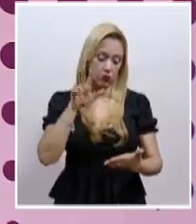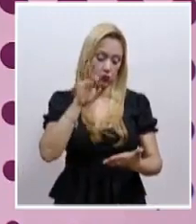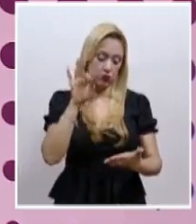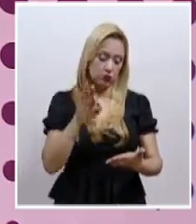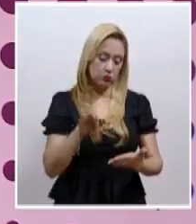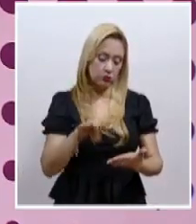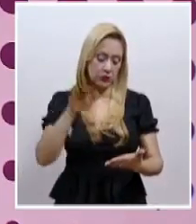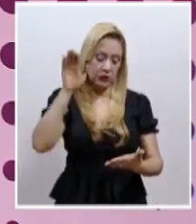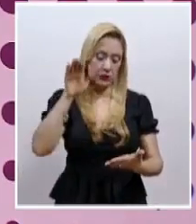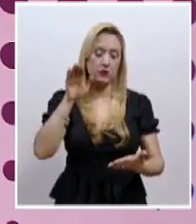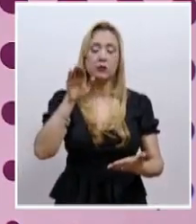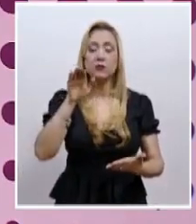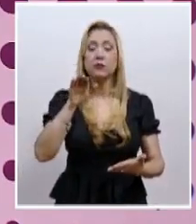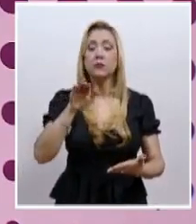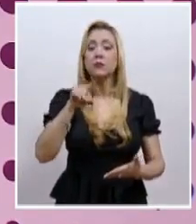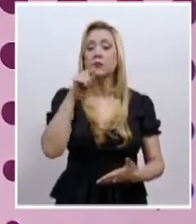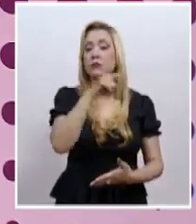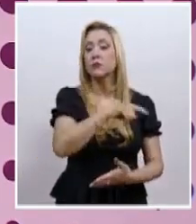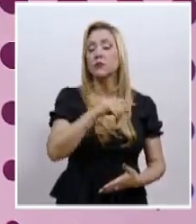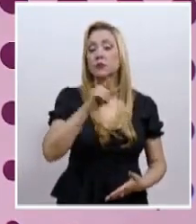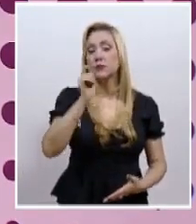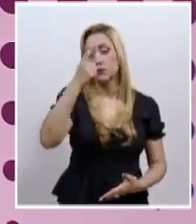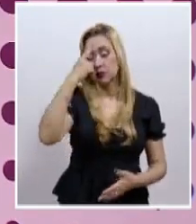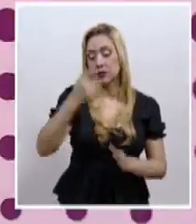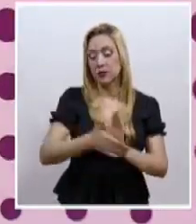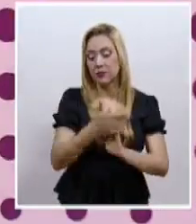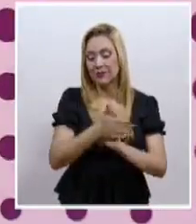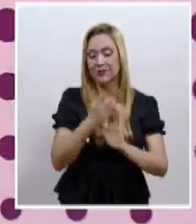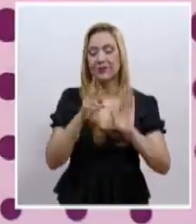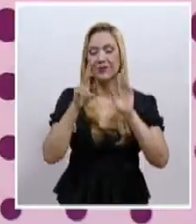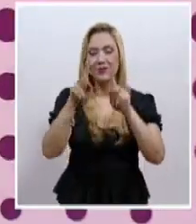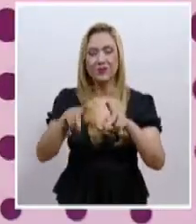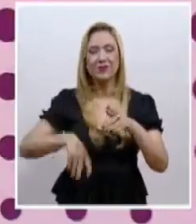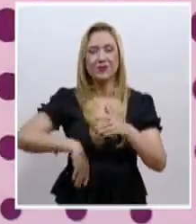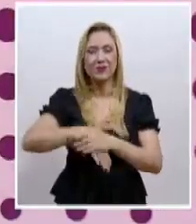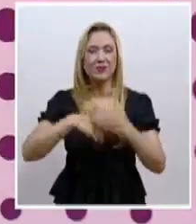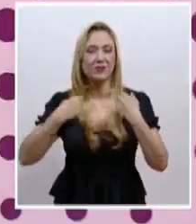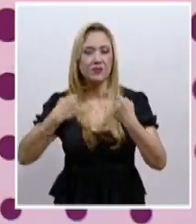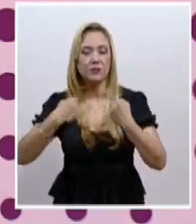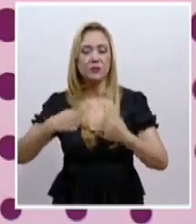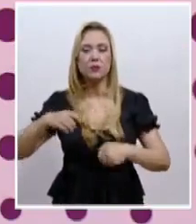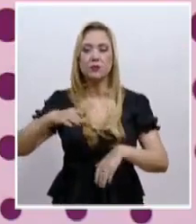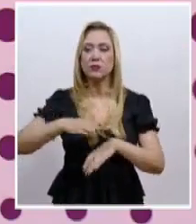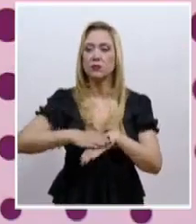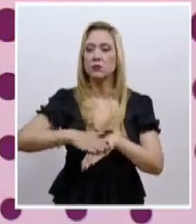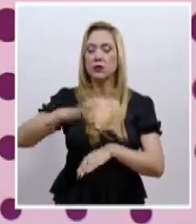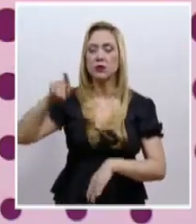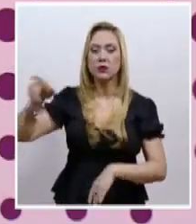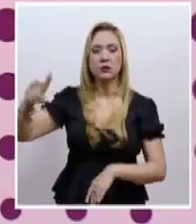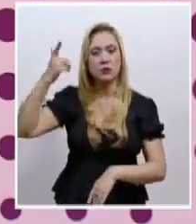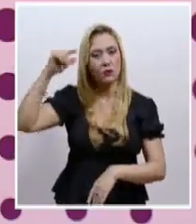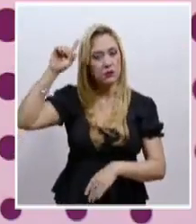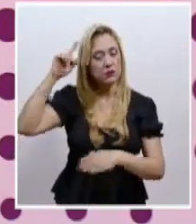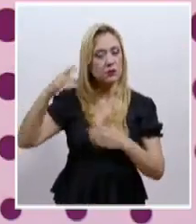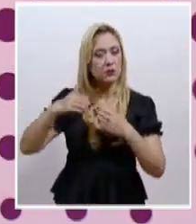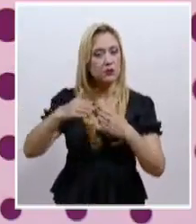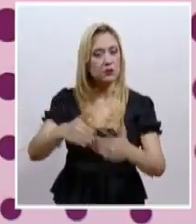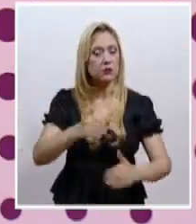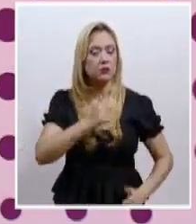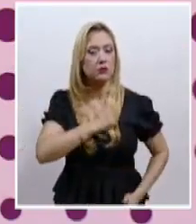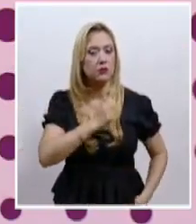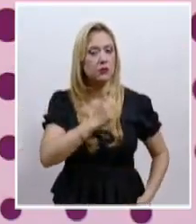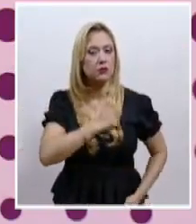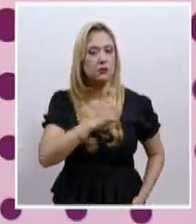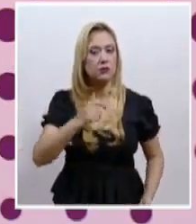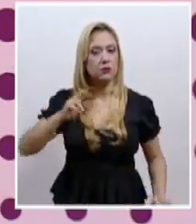más a infraestructura, digamos, de la Secretaría de Comunicaciones y Transportes que a la Secretaría de la Defensa y la Secretaría de Marina. Este año va